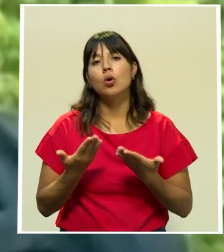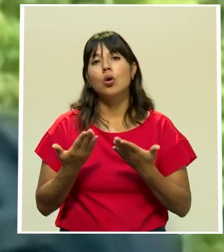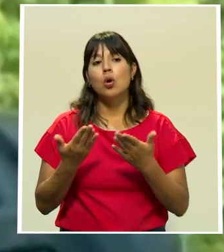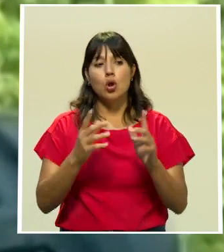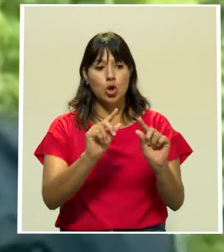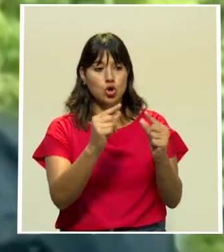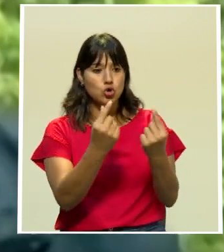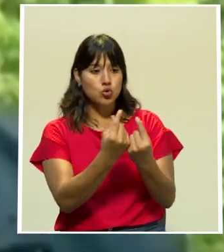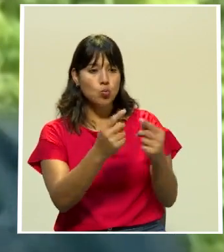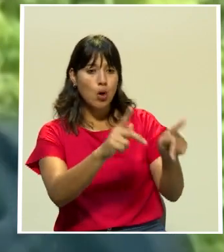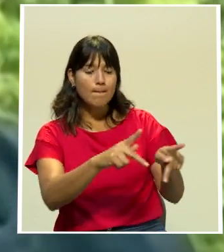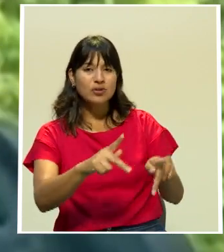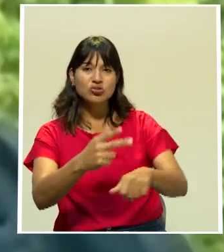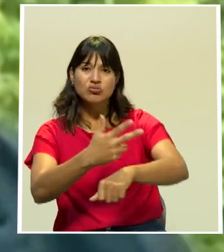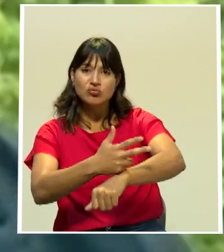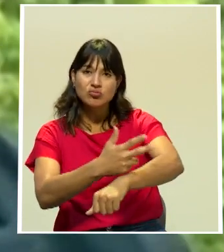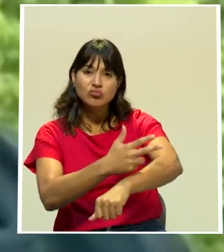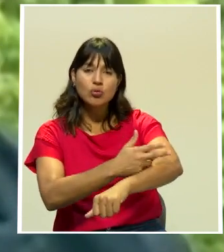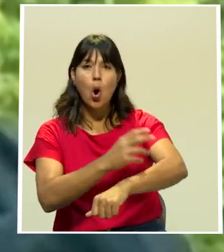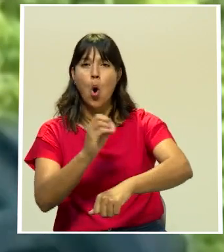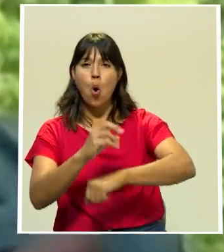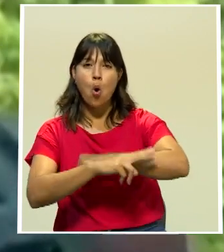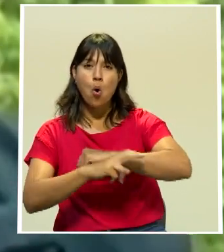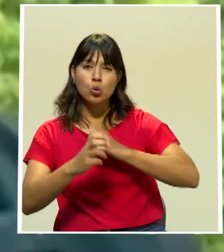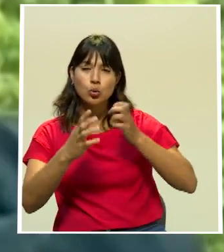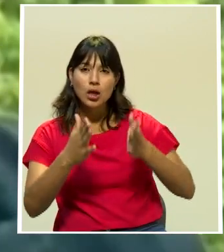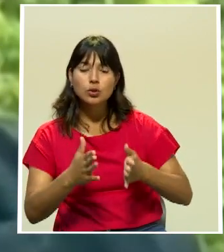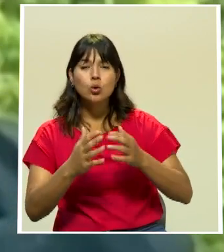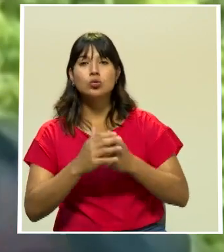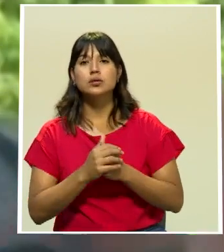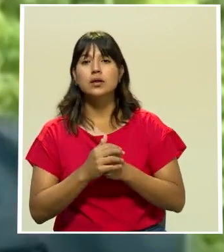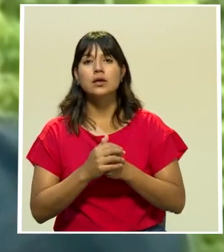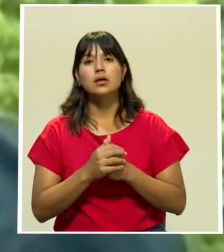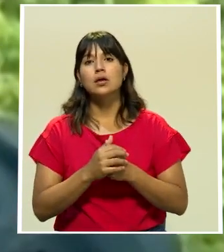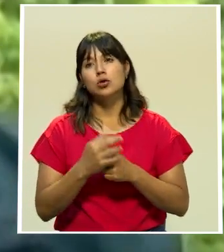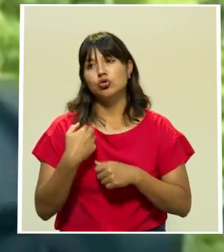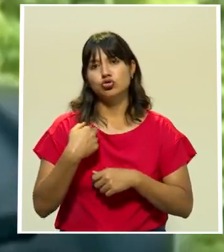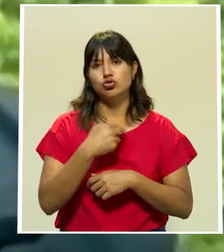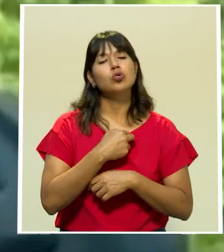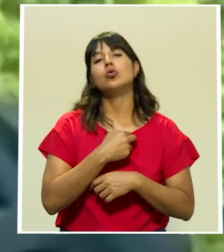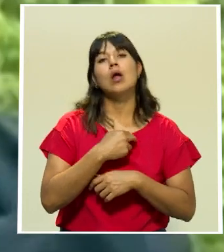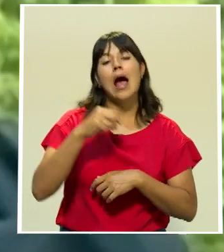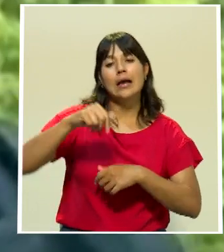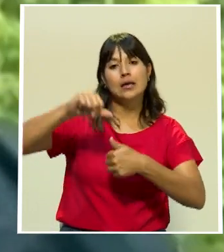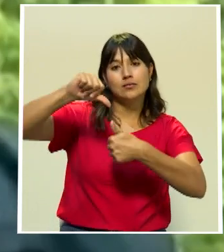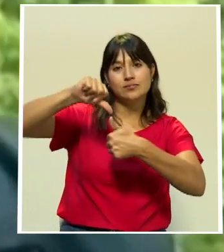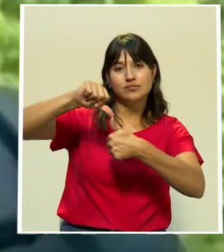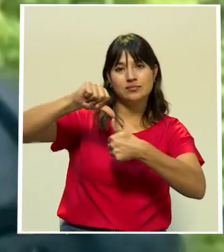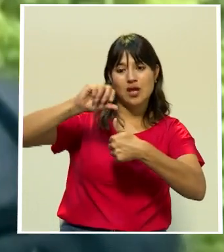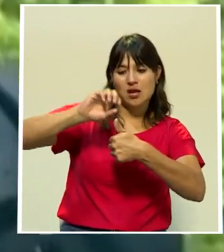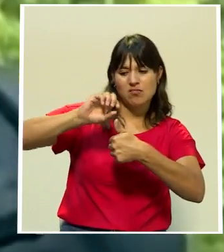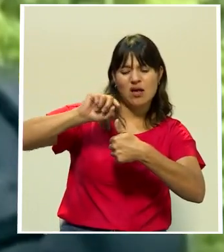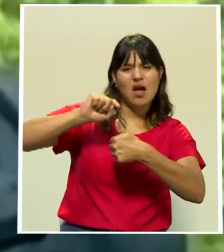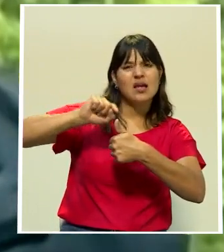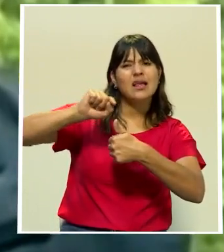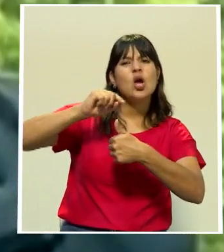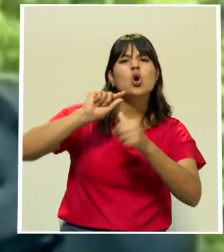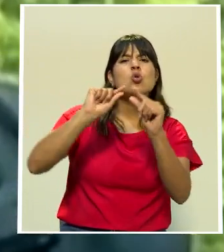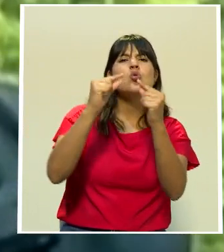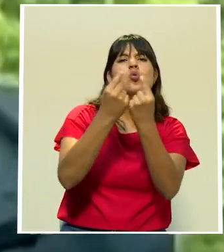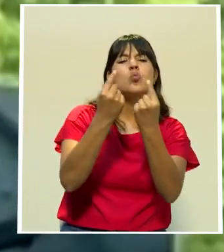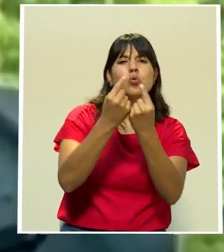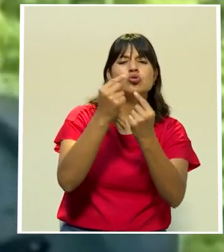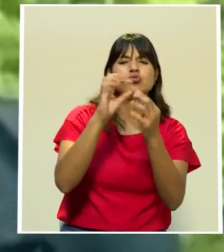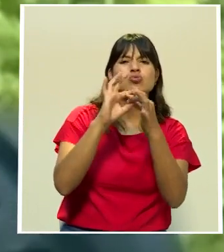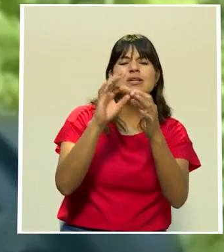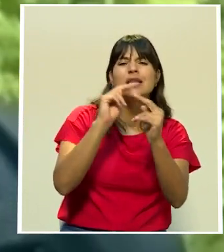delincuentes, estamos en una zona de carteles donde tenemos carteles del norte y del sur, y eso no lo vamos a desconocer, pues tienen